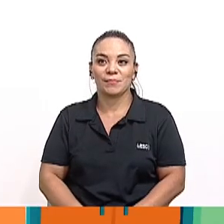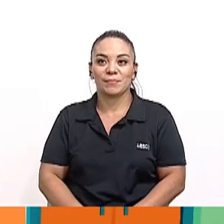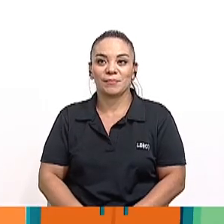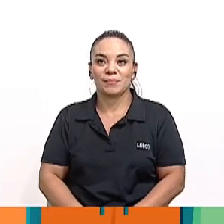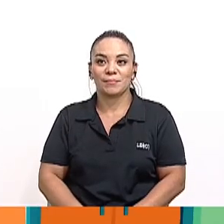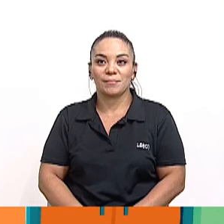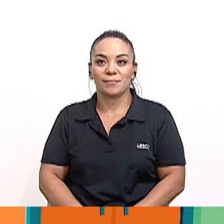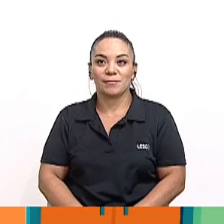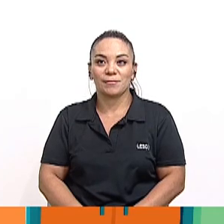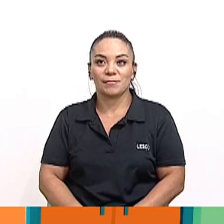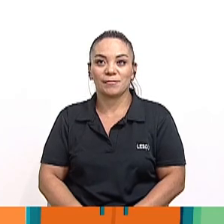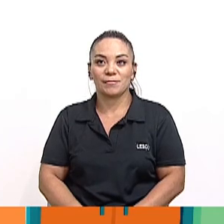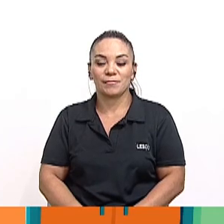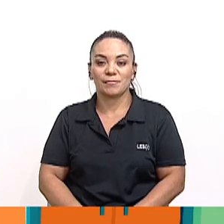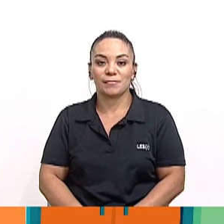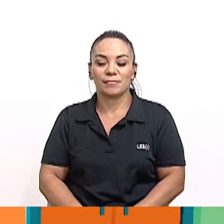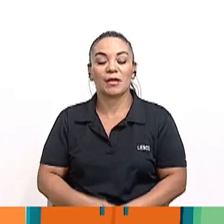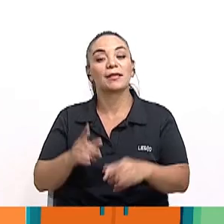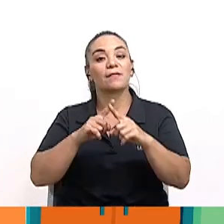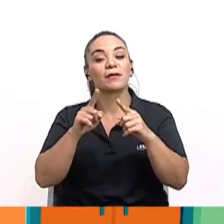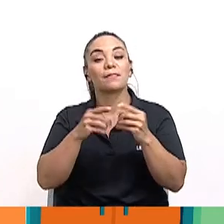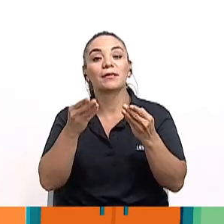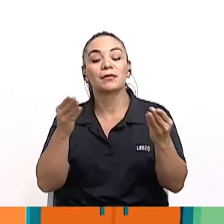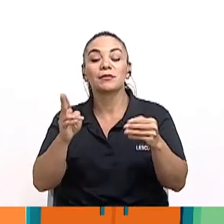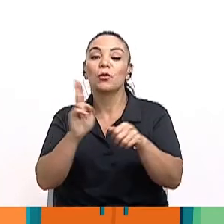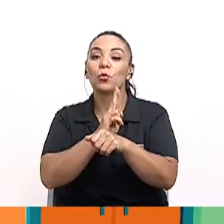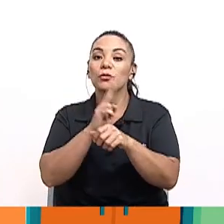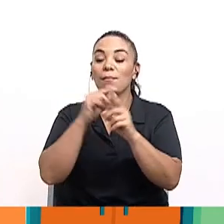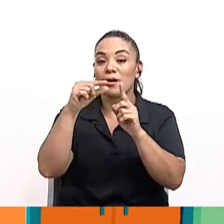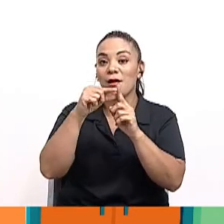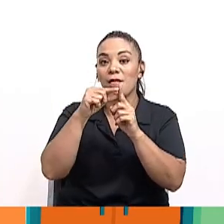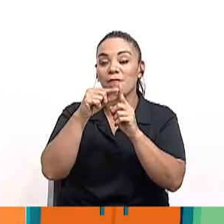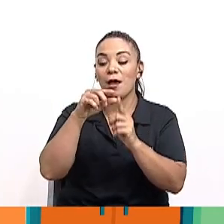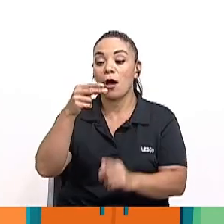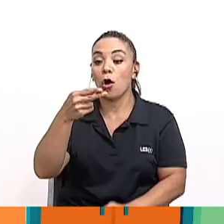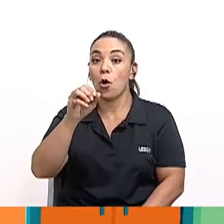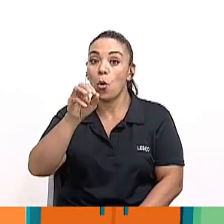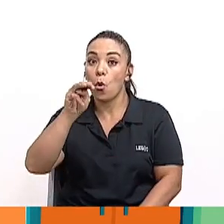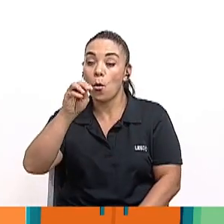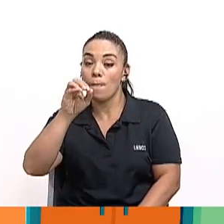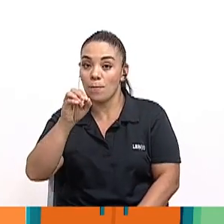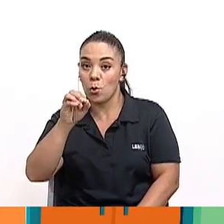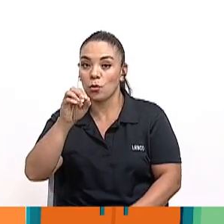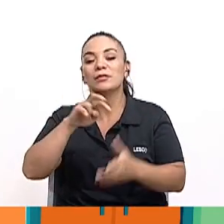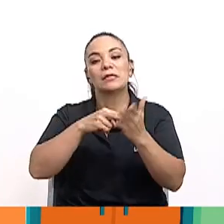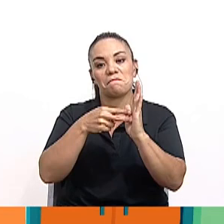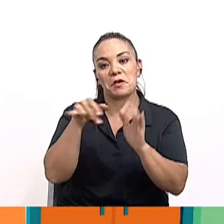En diferentes materias se usa la palabra homo porque homo viene de la raíz griego igual.